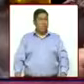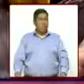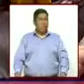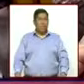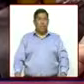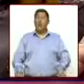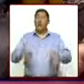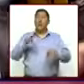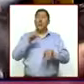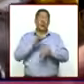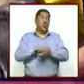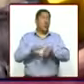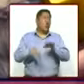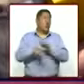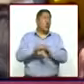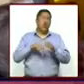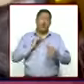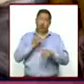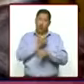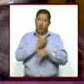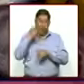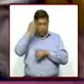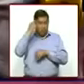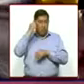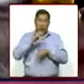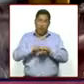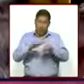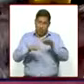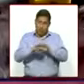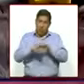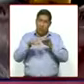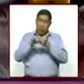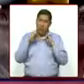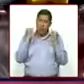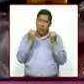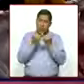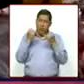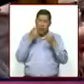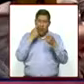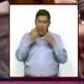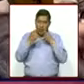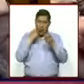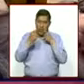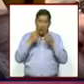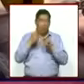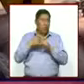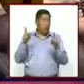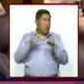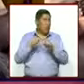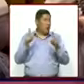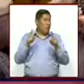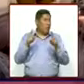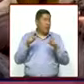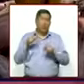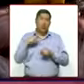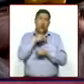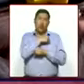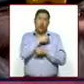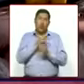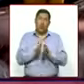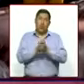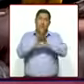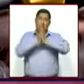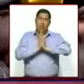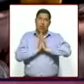No está en manos de nuestro gobierno, eso está en manos de instancias que corresponden por competencia. Pero sin embargo, nosotros vamos a